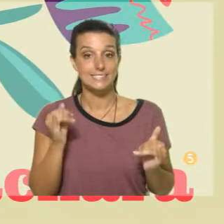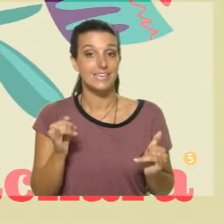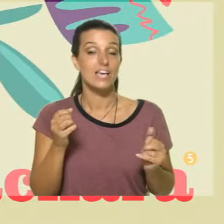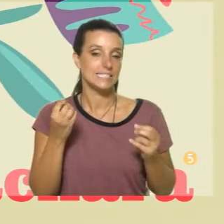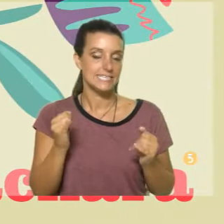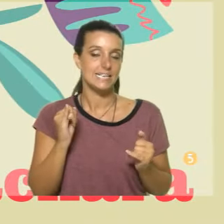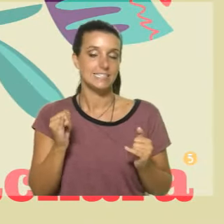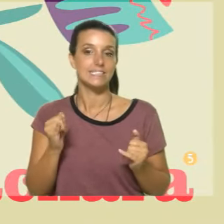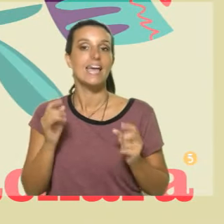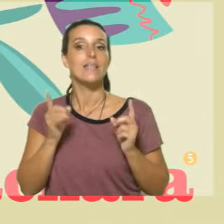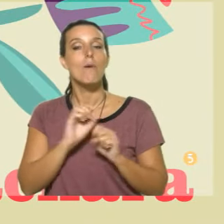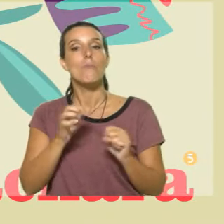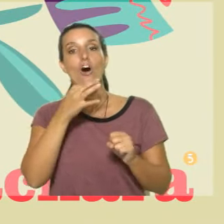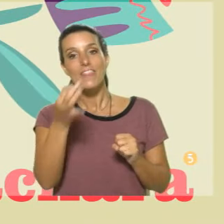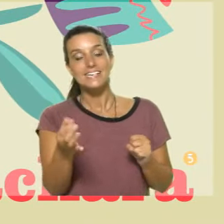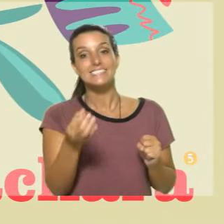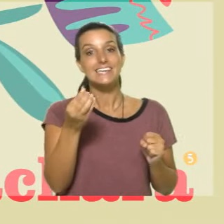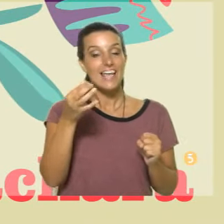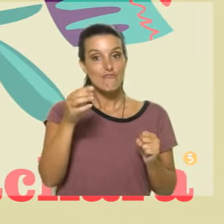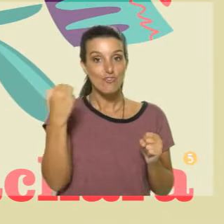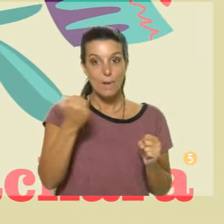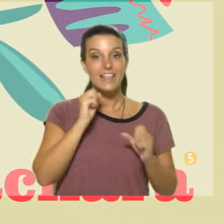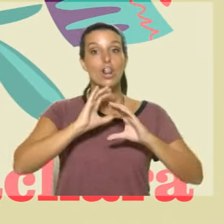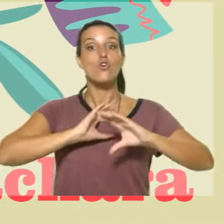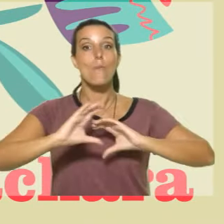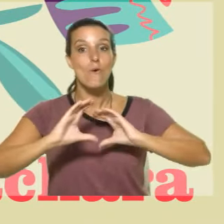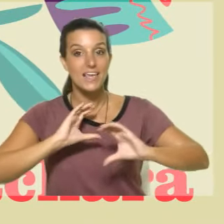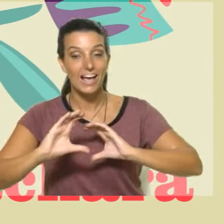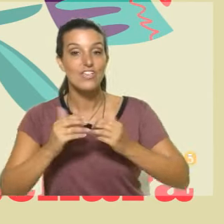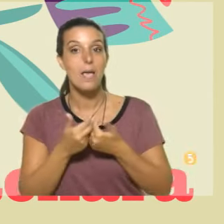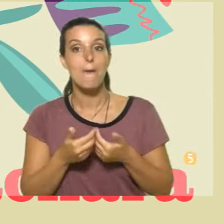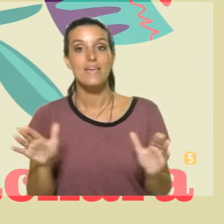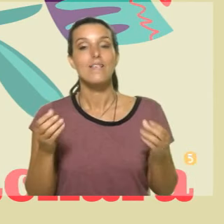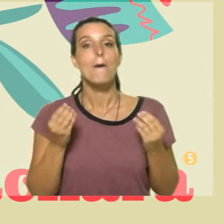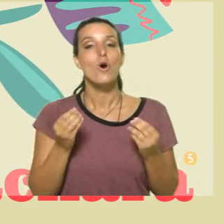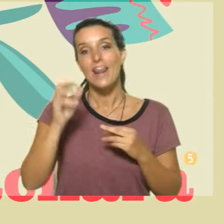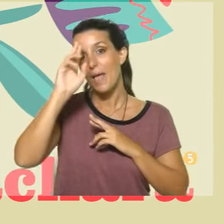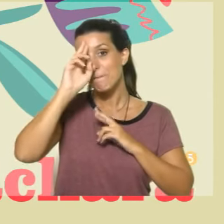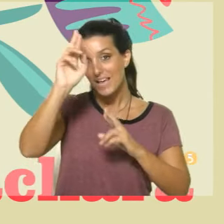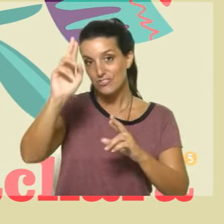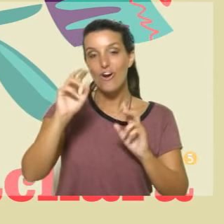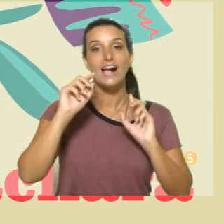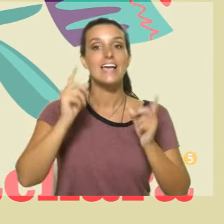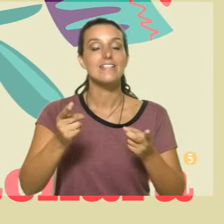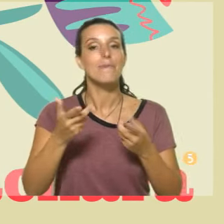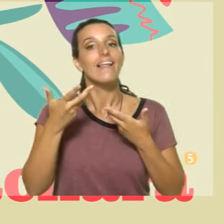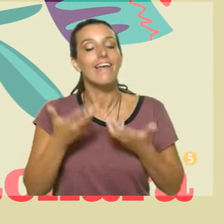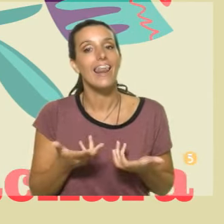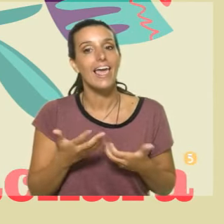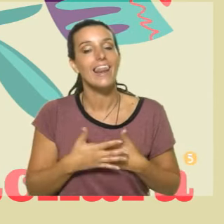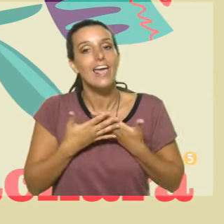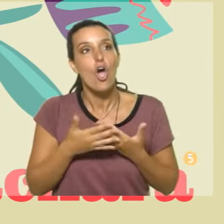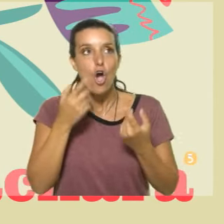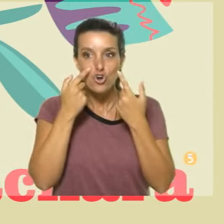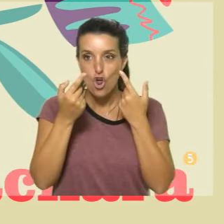completamente y podemos decir que el tronco de la comunicación pasa por el respeto y a su vez el querer eh